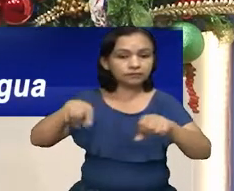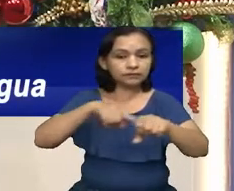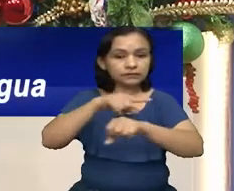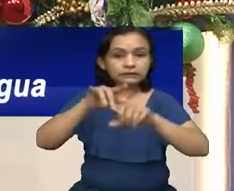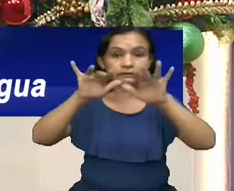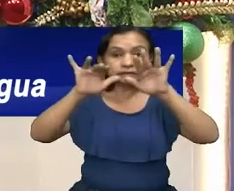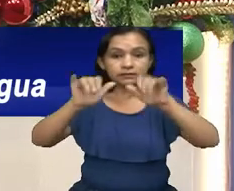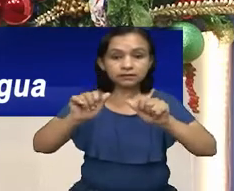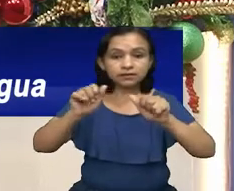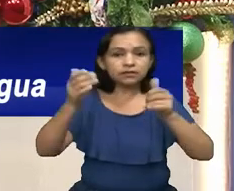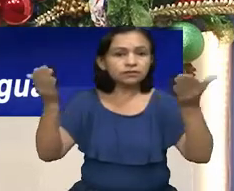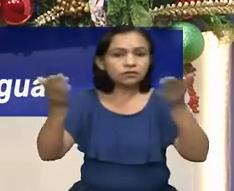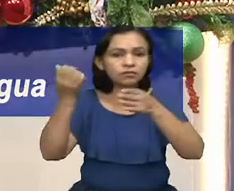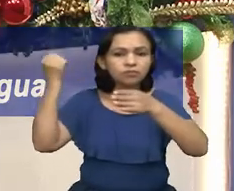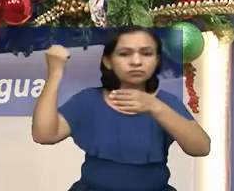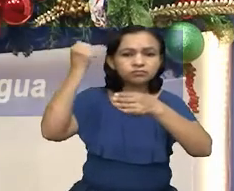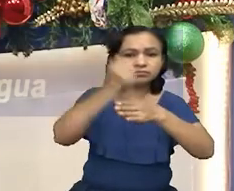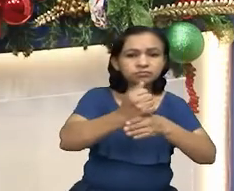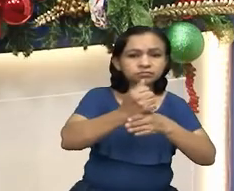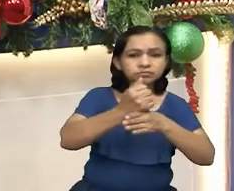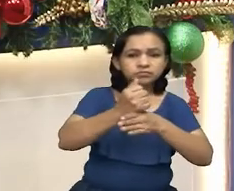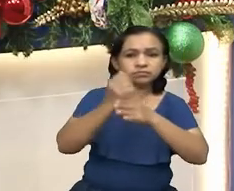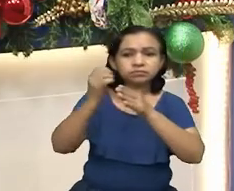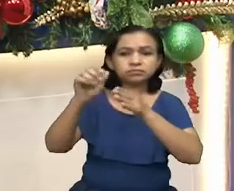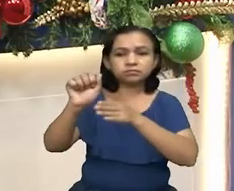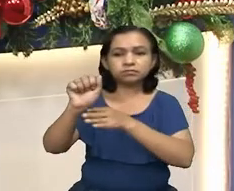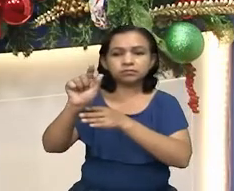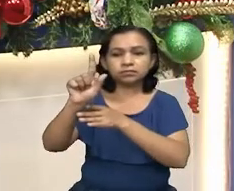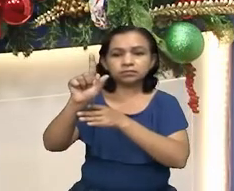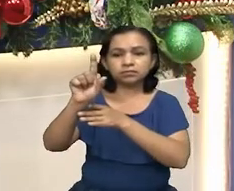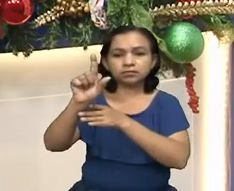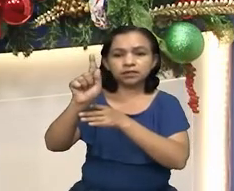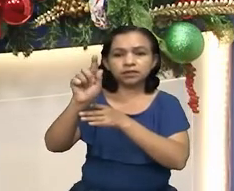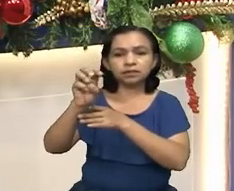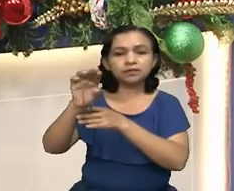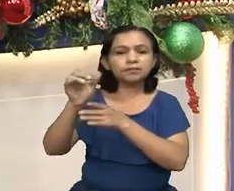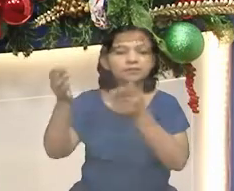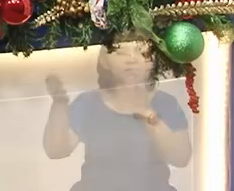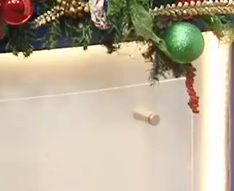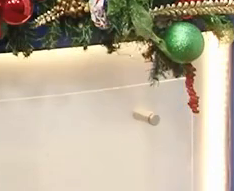homicidio ocurrido en Altamira, donde falleció una pareja de la tercera edad.